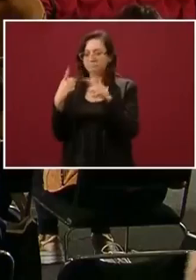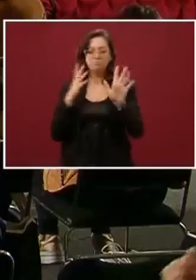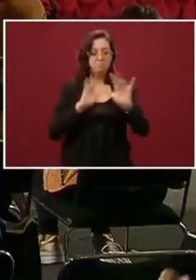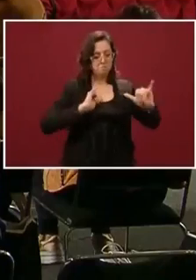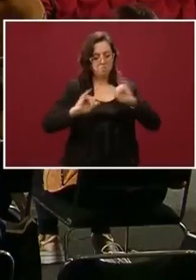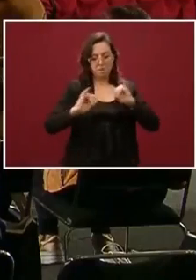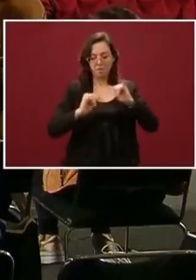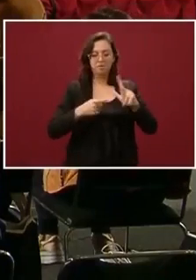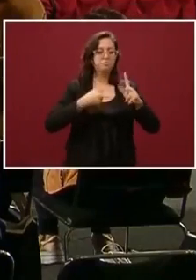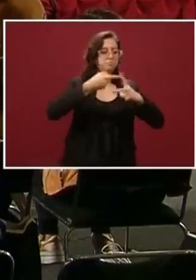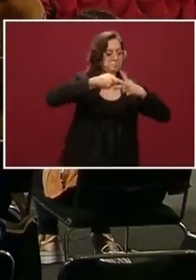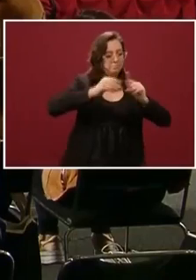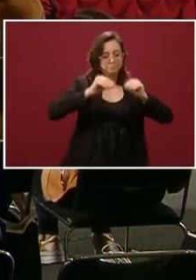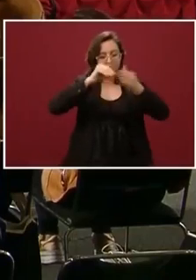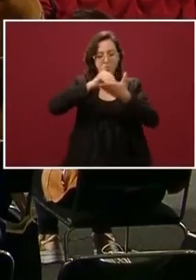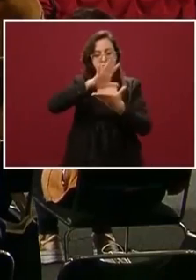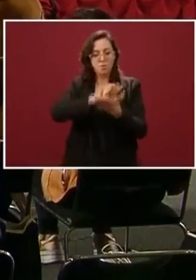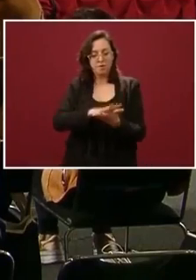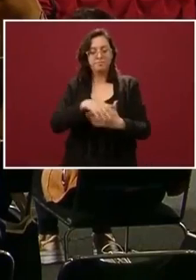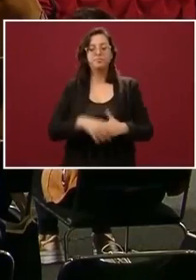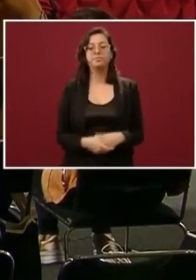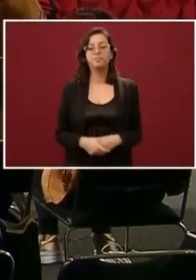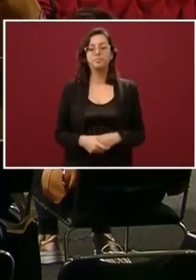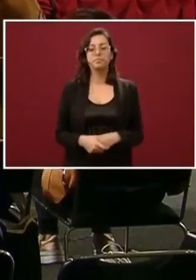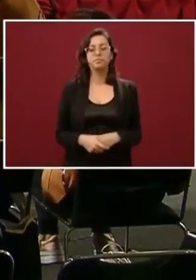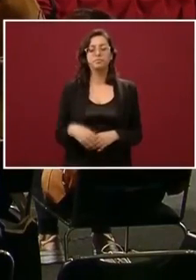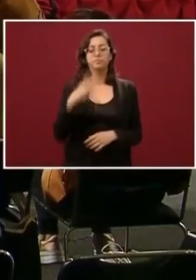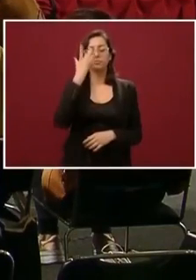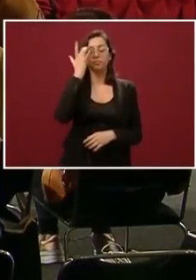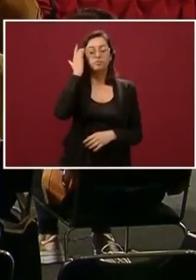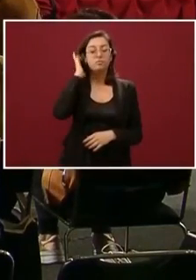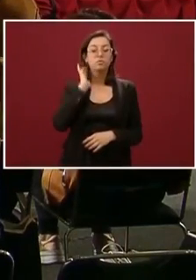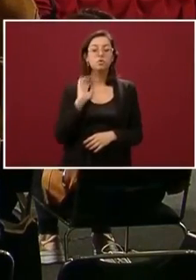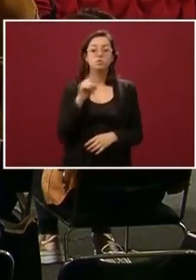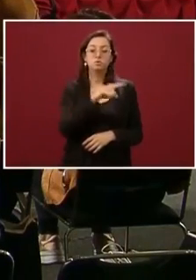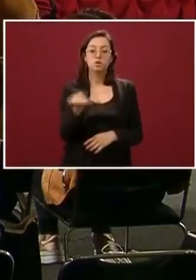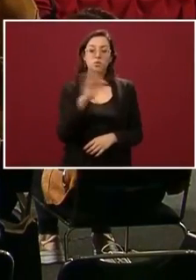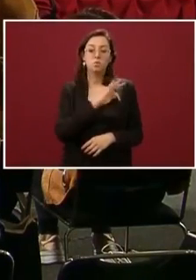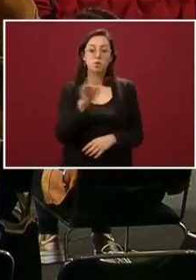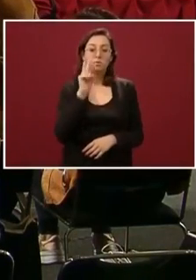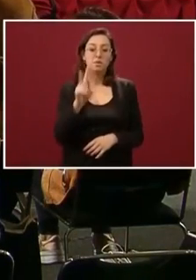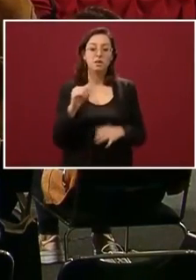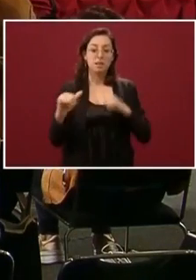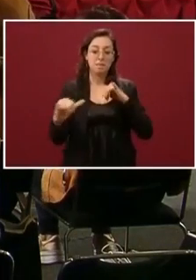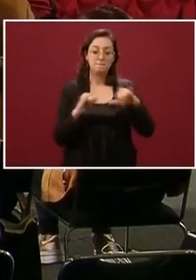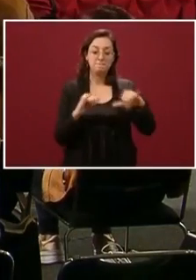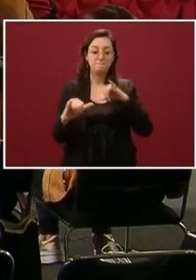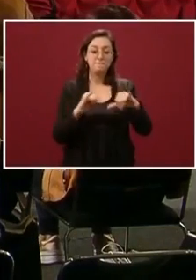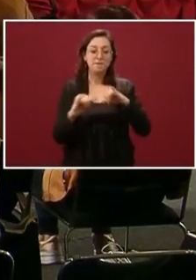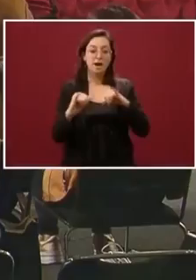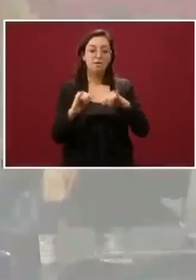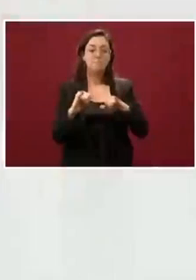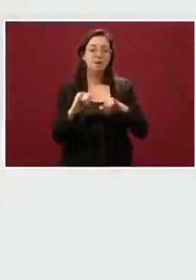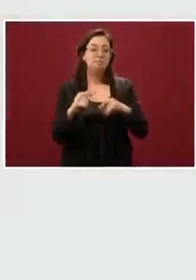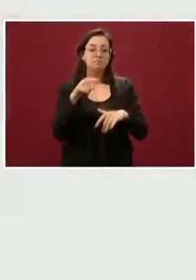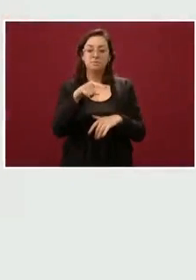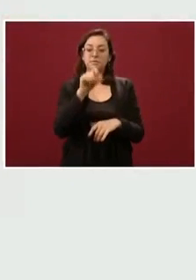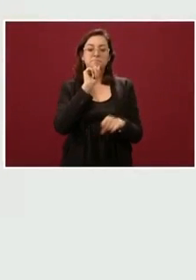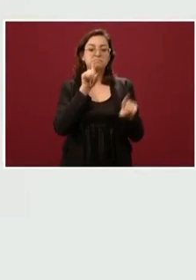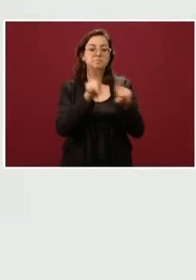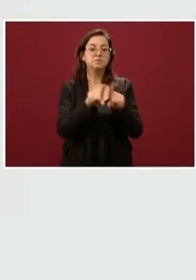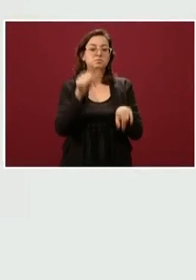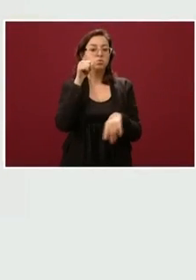novedad que les quería comentar es que si ustedes se percatan en el mapa, es el mismo de ayer, ¿sí? Es el mismo de ayer porque el día